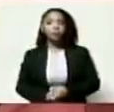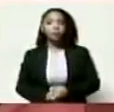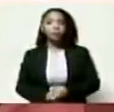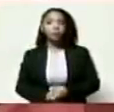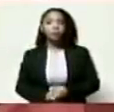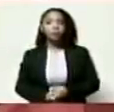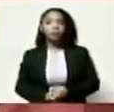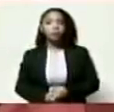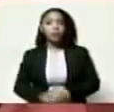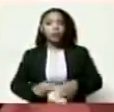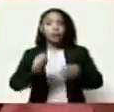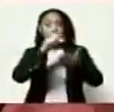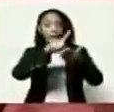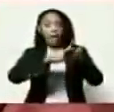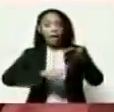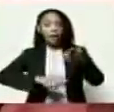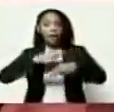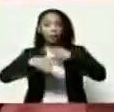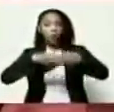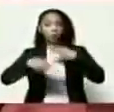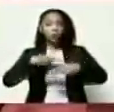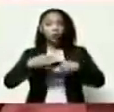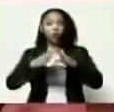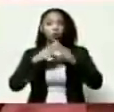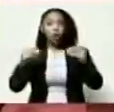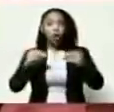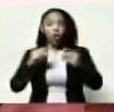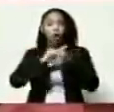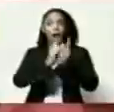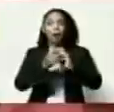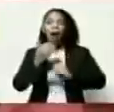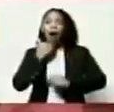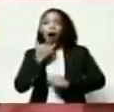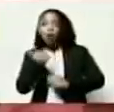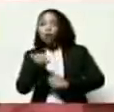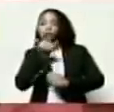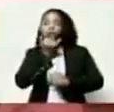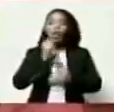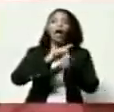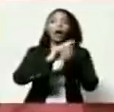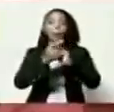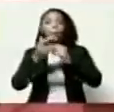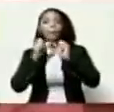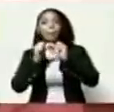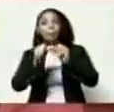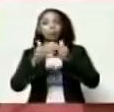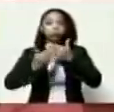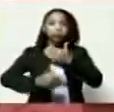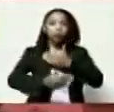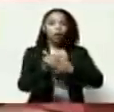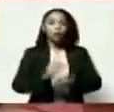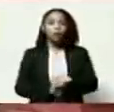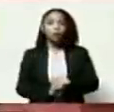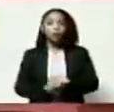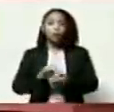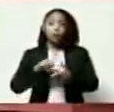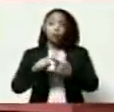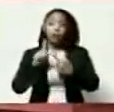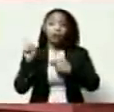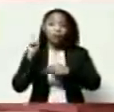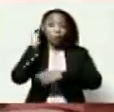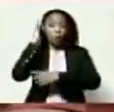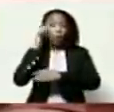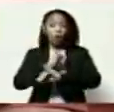y la lista de revolucionar todo, cambiar lo que tengamos que cambiar para seguir adelante. Entonces, cuando este